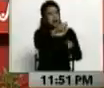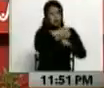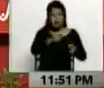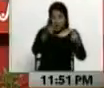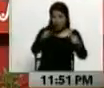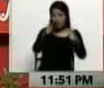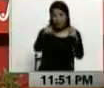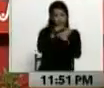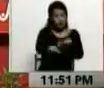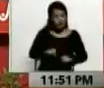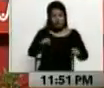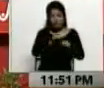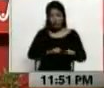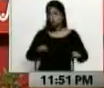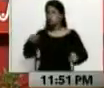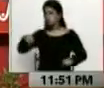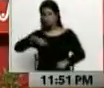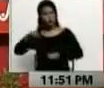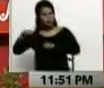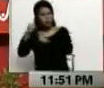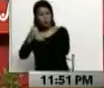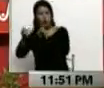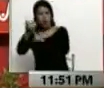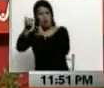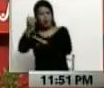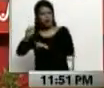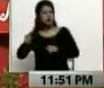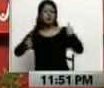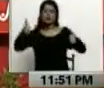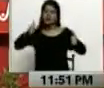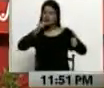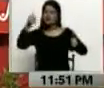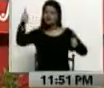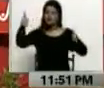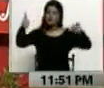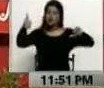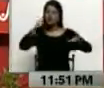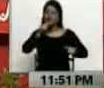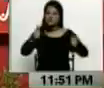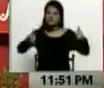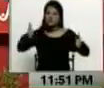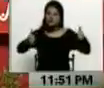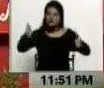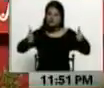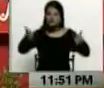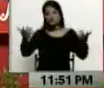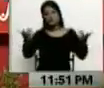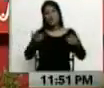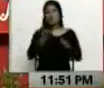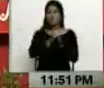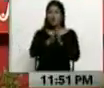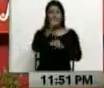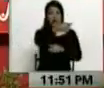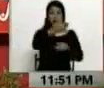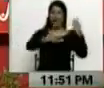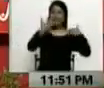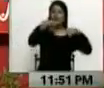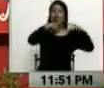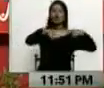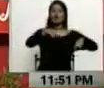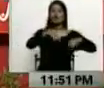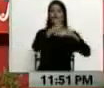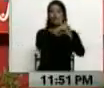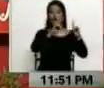no sirve ellos van y que reestructurar la mu pero van a quedarse los mismos o sea las cosas le van a cambiar así como cambiaron coordinadora